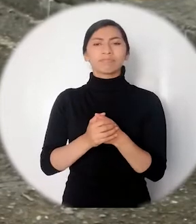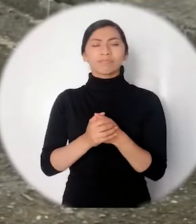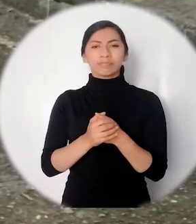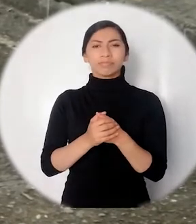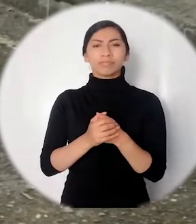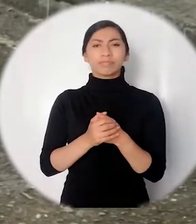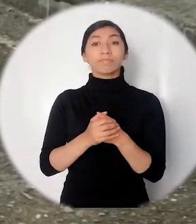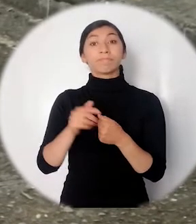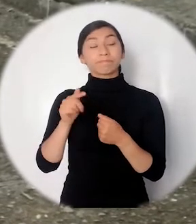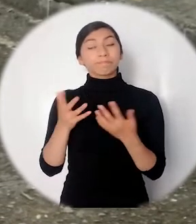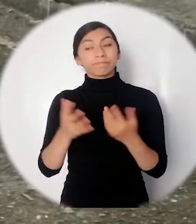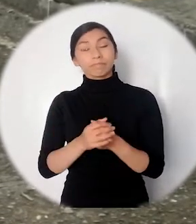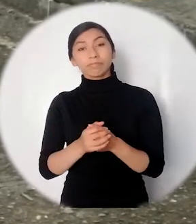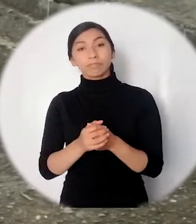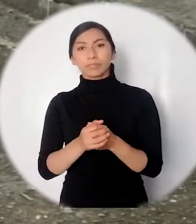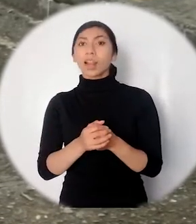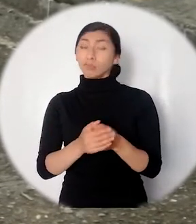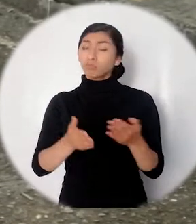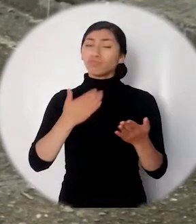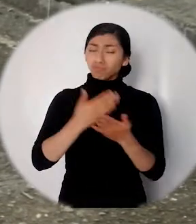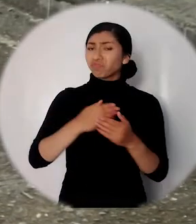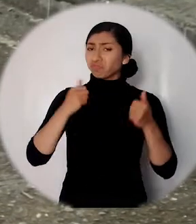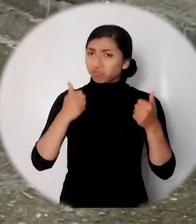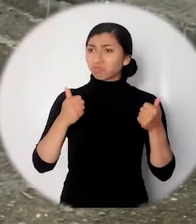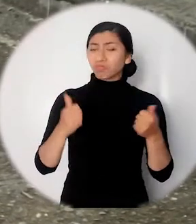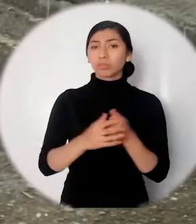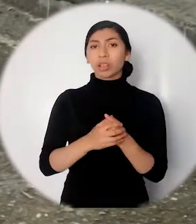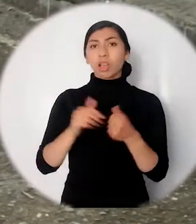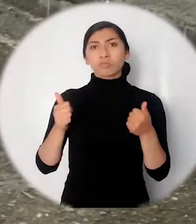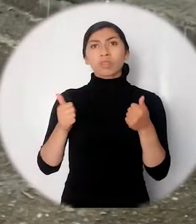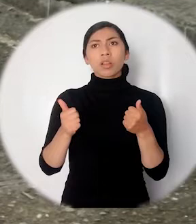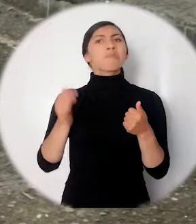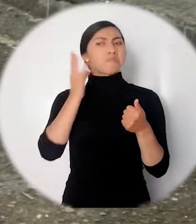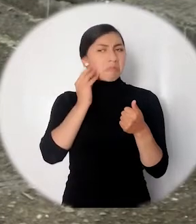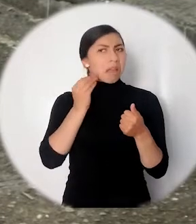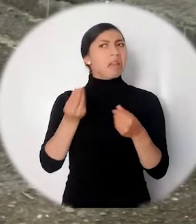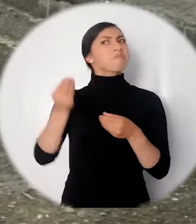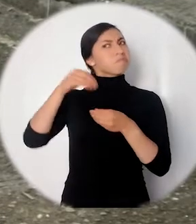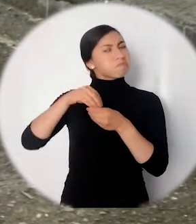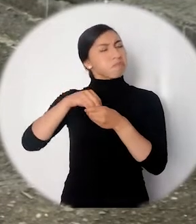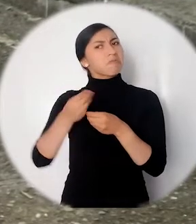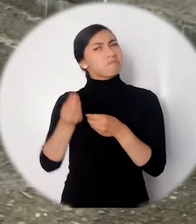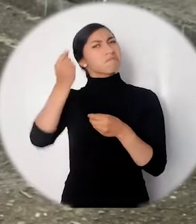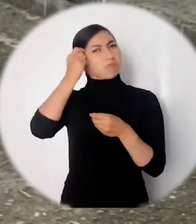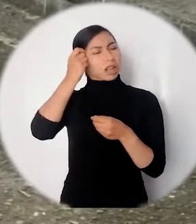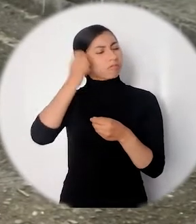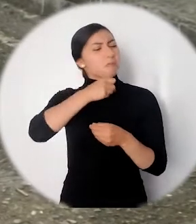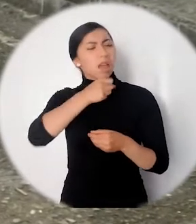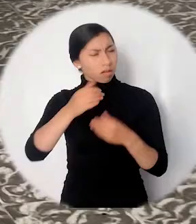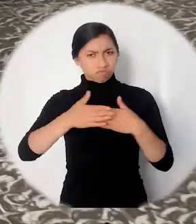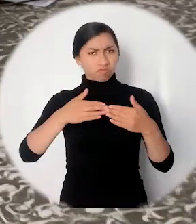vivió y pues muy bueno, ¿no? Porque uno va con más experiencia cuando viejo ya,